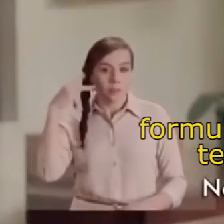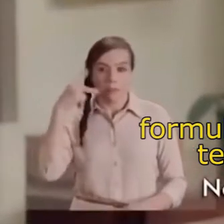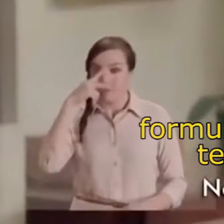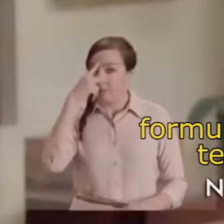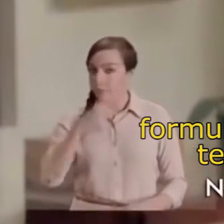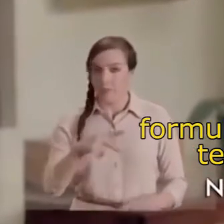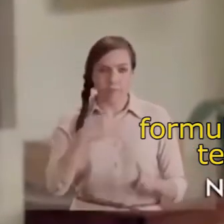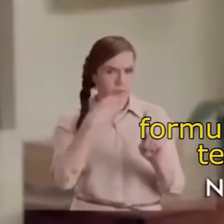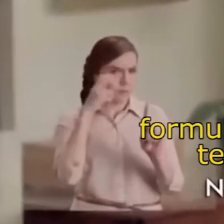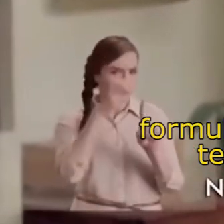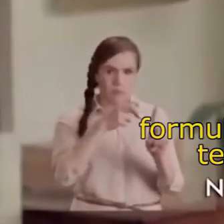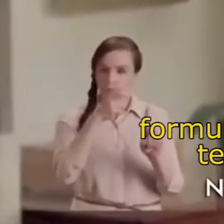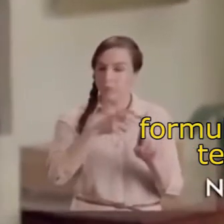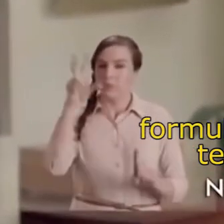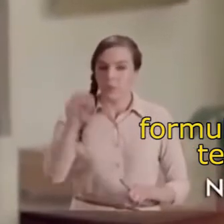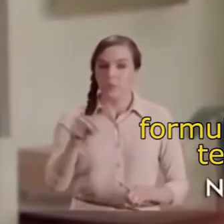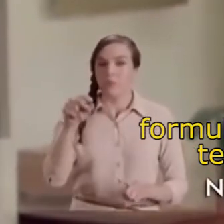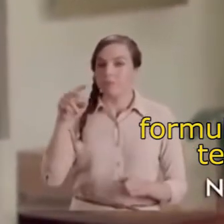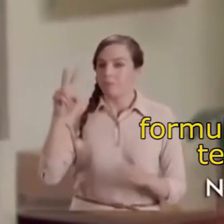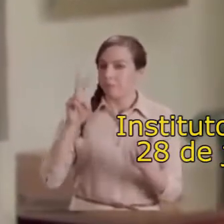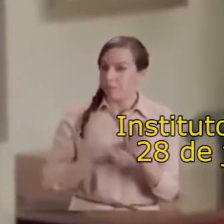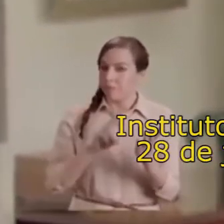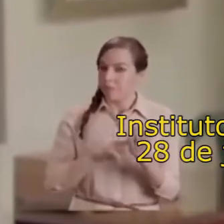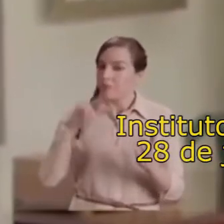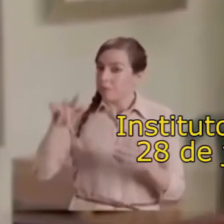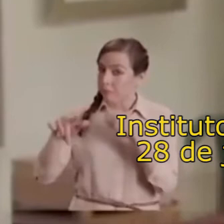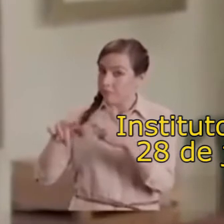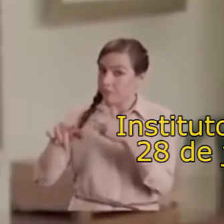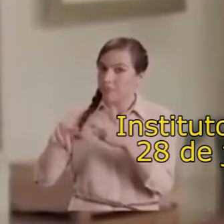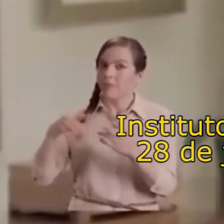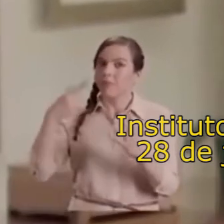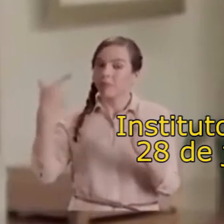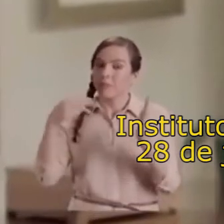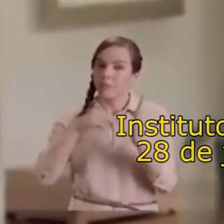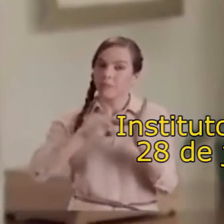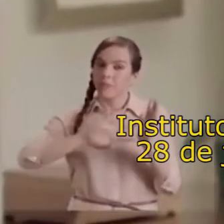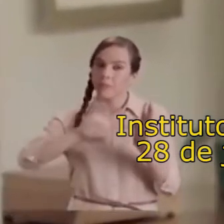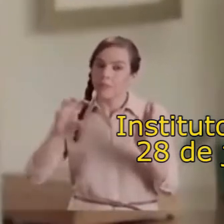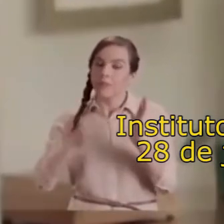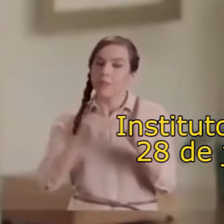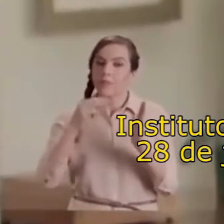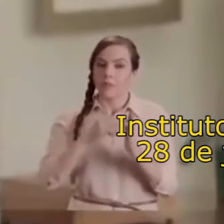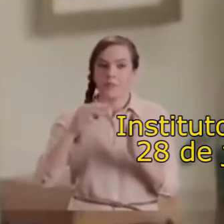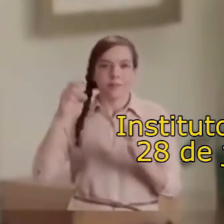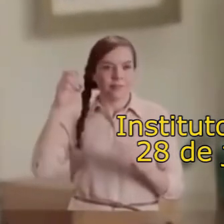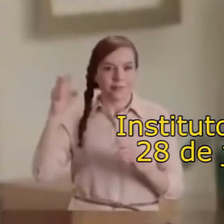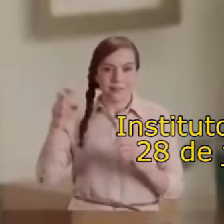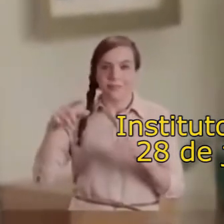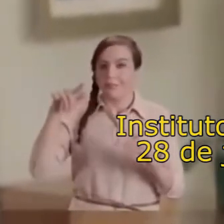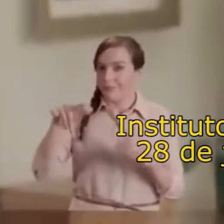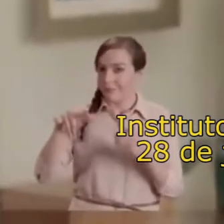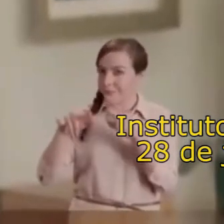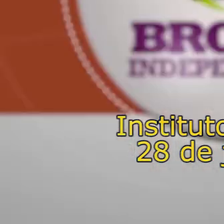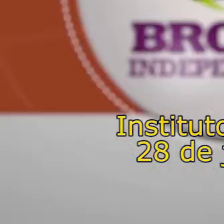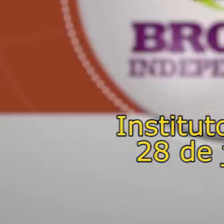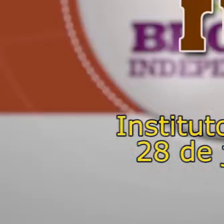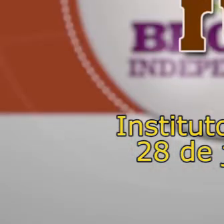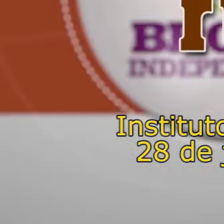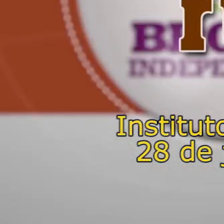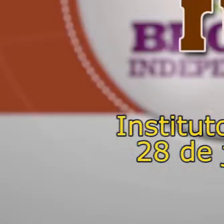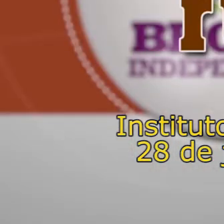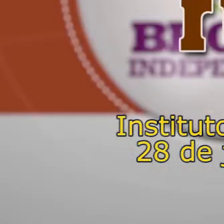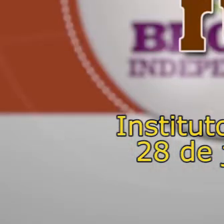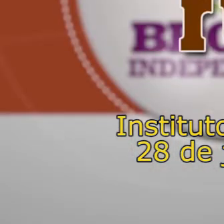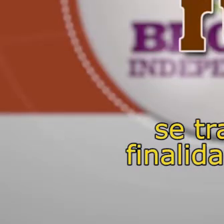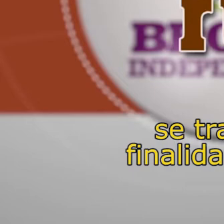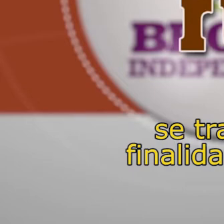concesionarios de radio y televisión dados a conocer por el instituto nacional electoral a partir del jueves 28 de junio y hasta el día